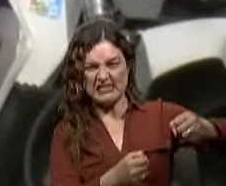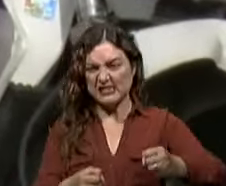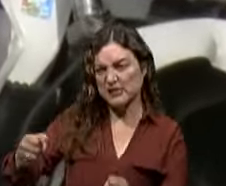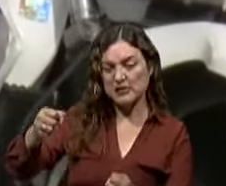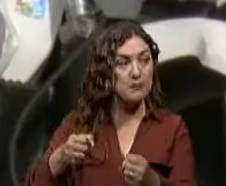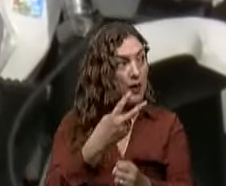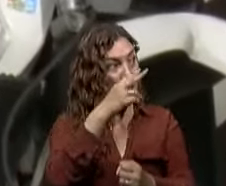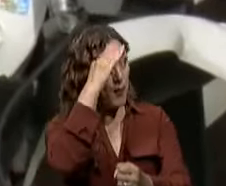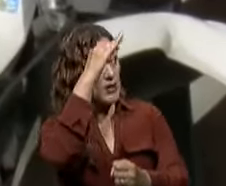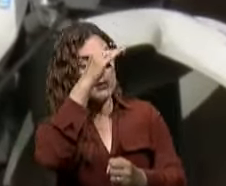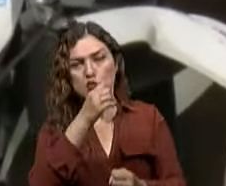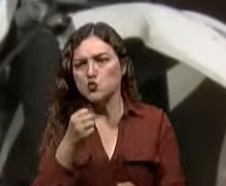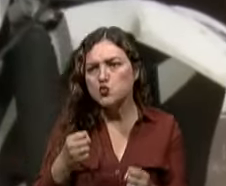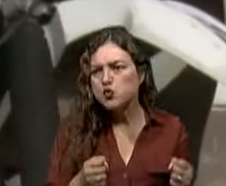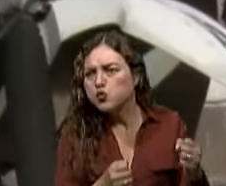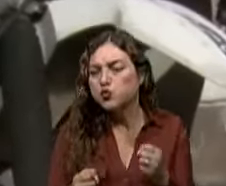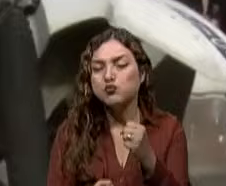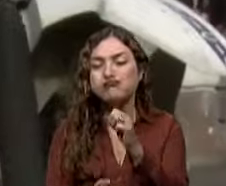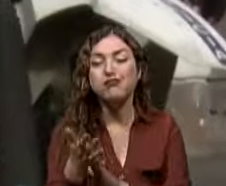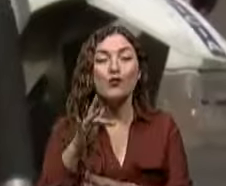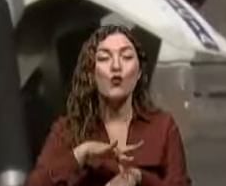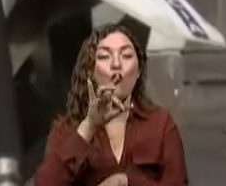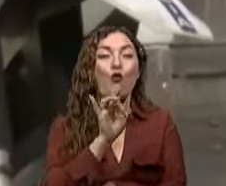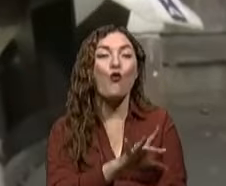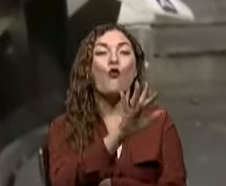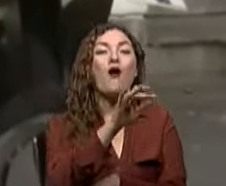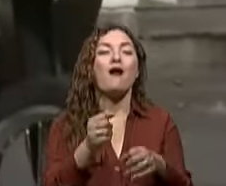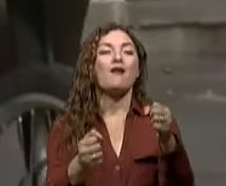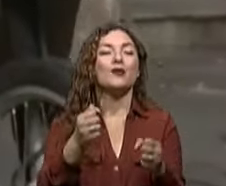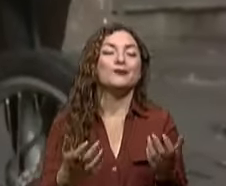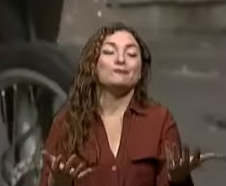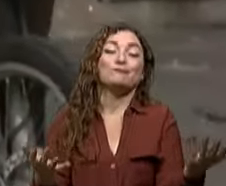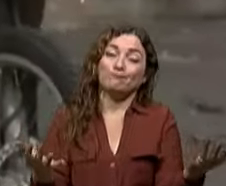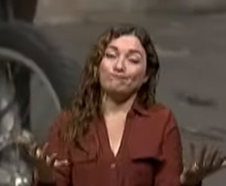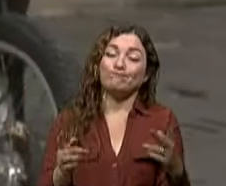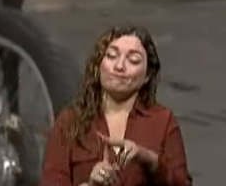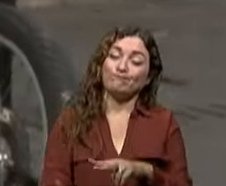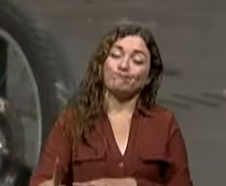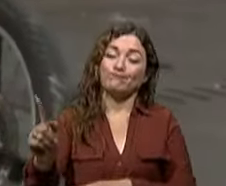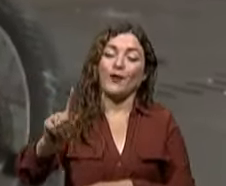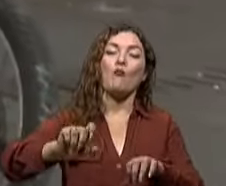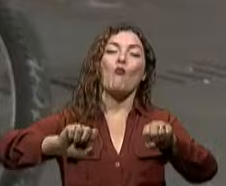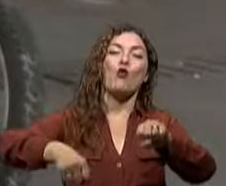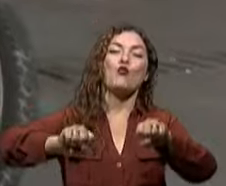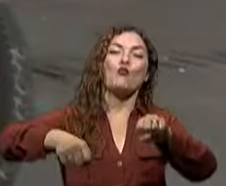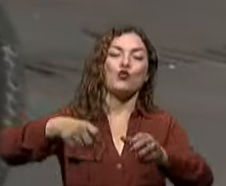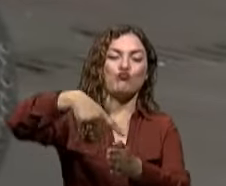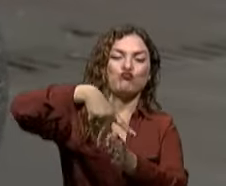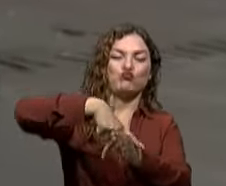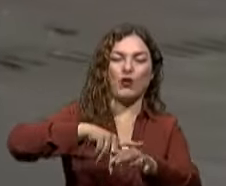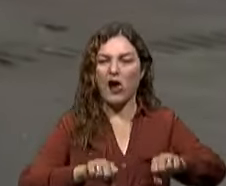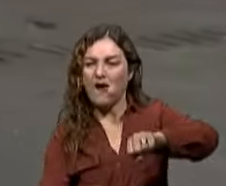al percatarse de la presencia policial, dejan abandonado la camioneta y emprenden su huida en unas motocicletas, para lo cual